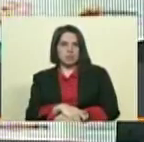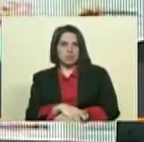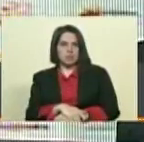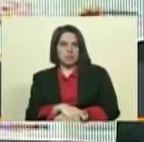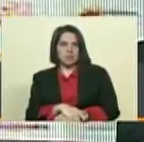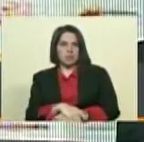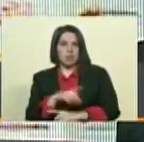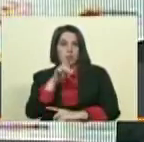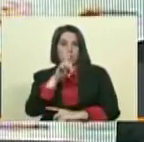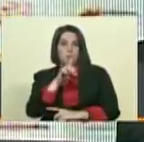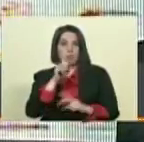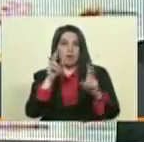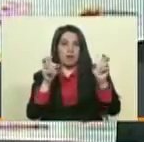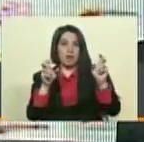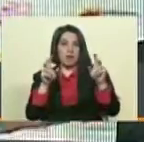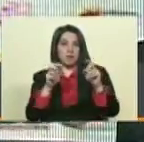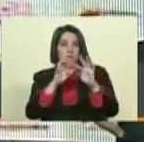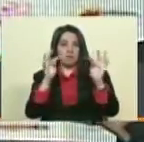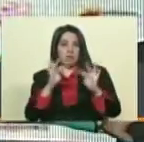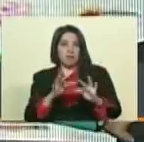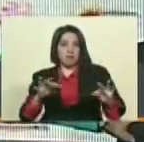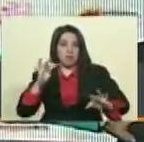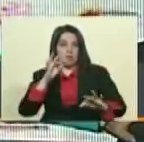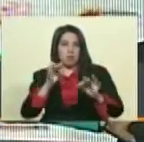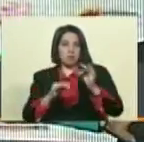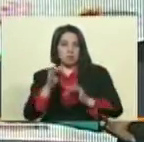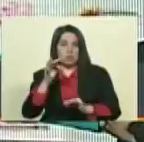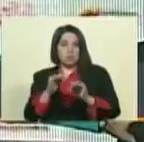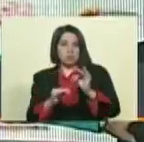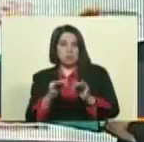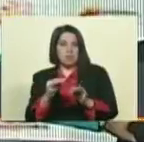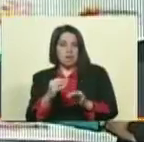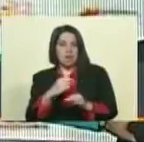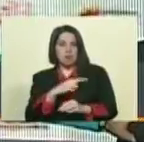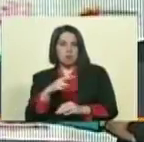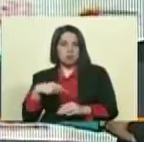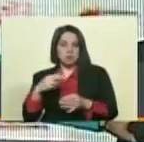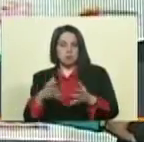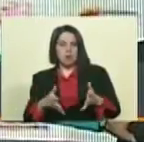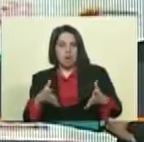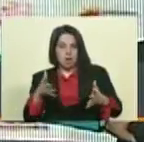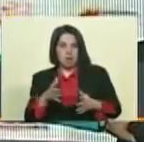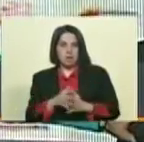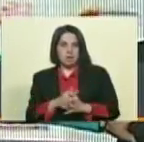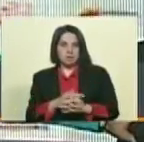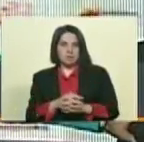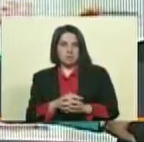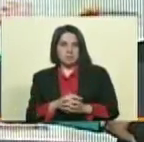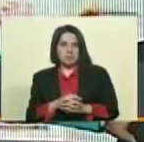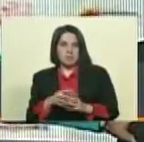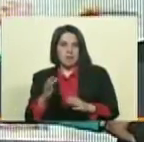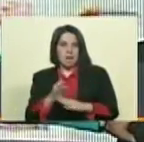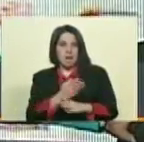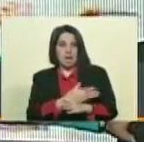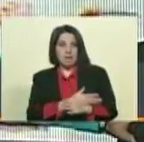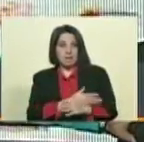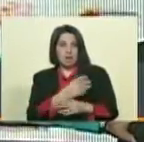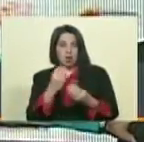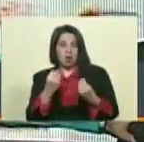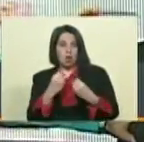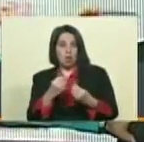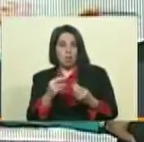nueva práctica de justicia nosotros vamos a lograr más temprano que tarde una sociedad de